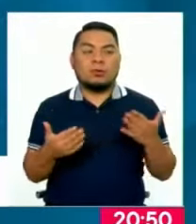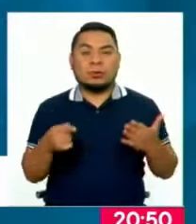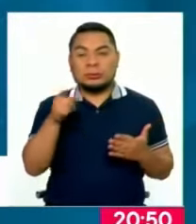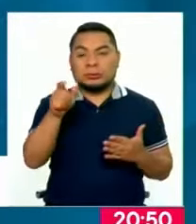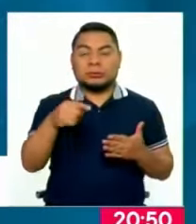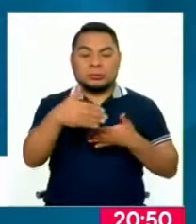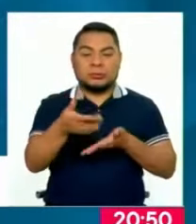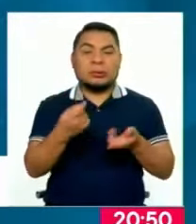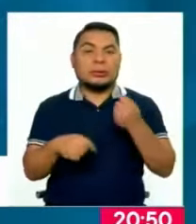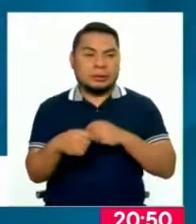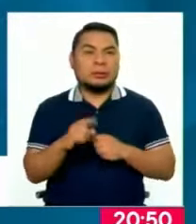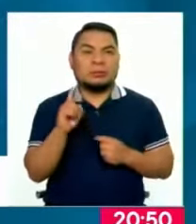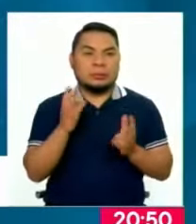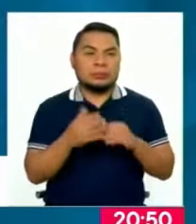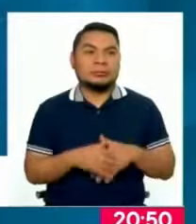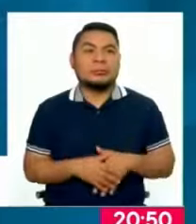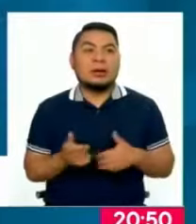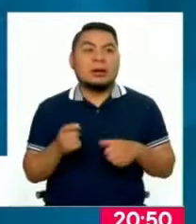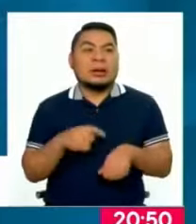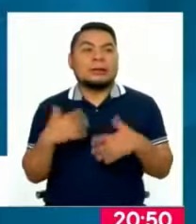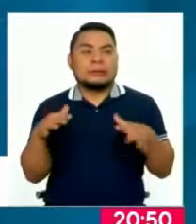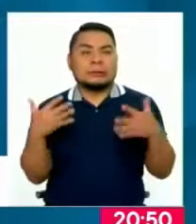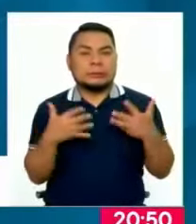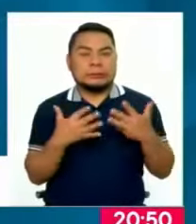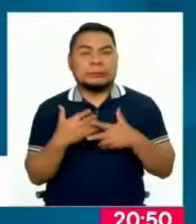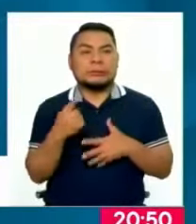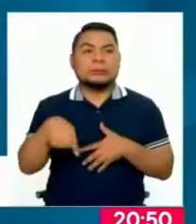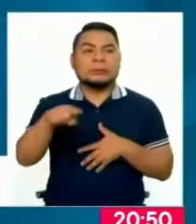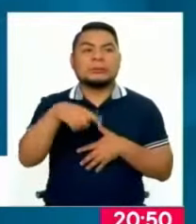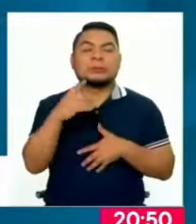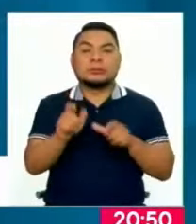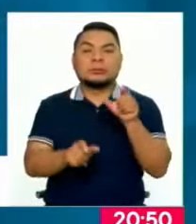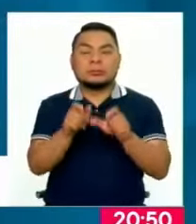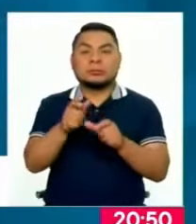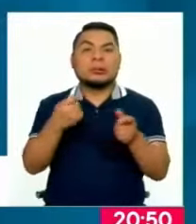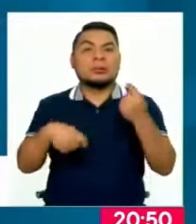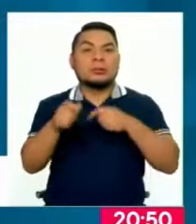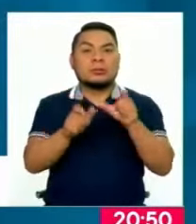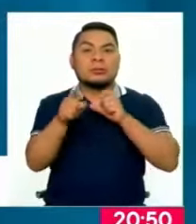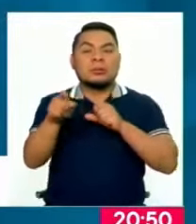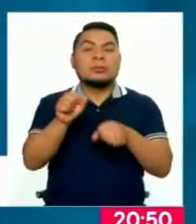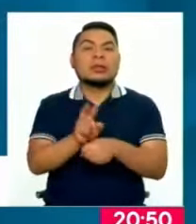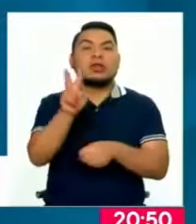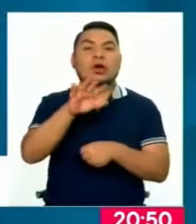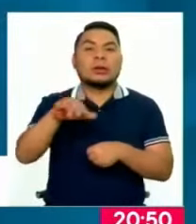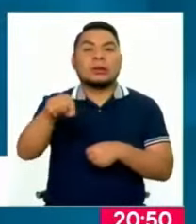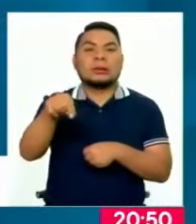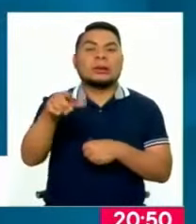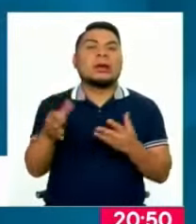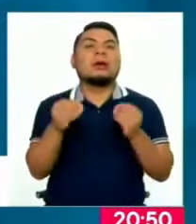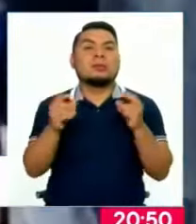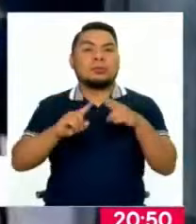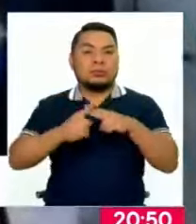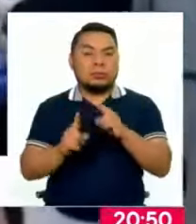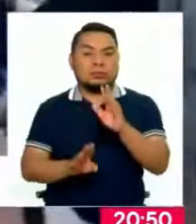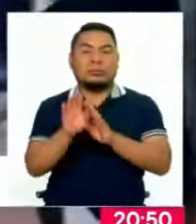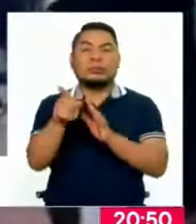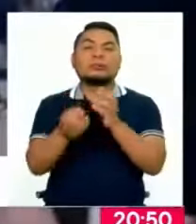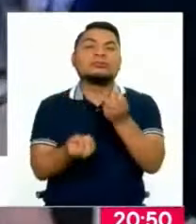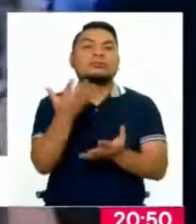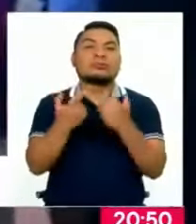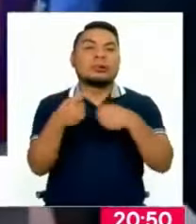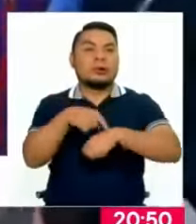una galería, parece. Momentos de terror vivieron transeúntes y comerciantes de La Victoria al producirse un incendio en